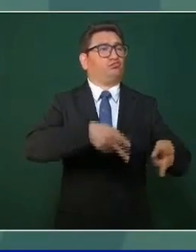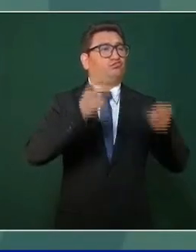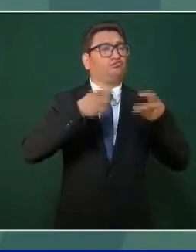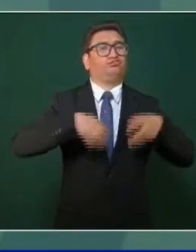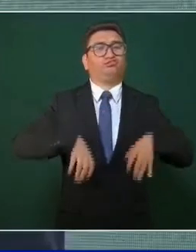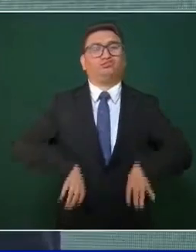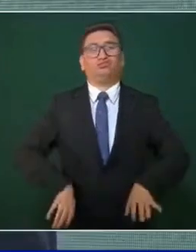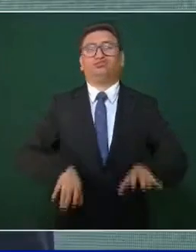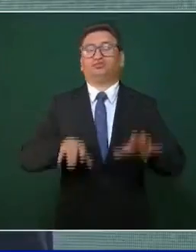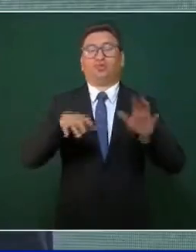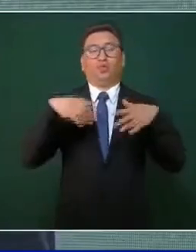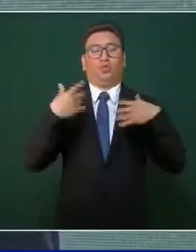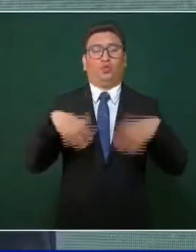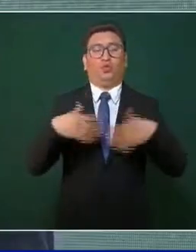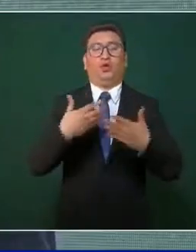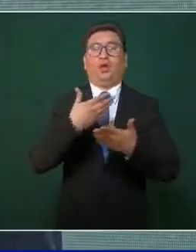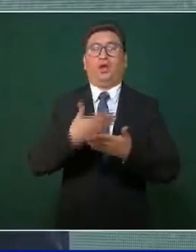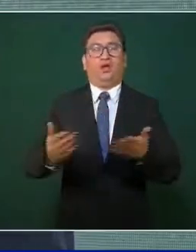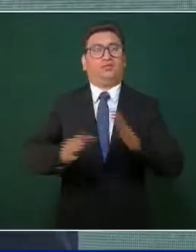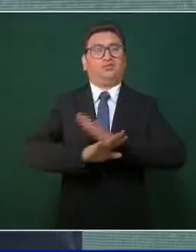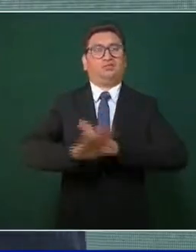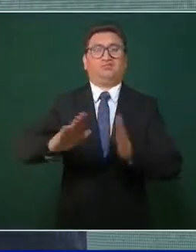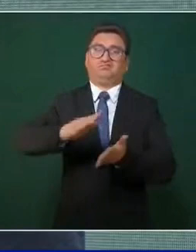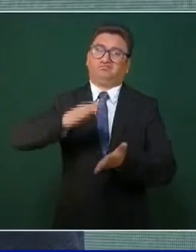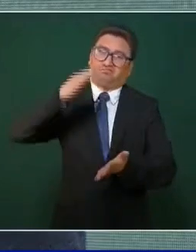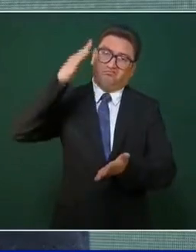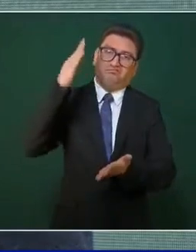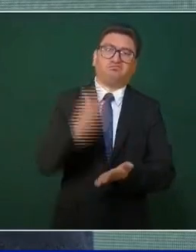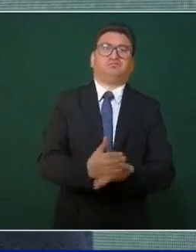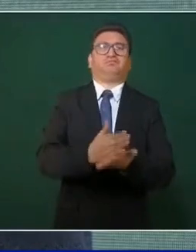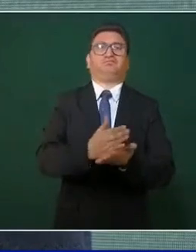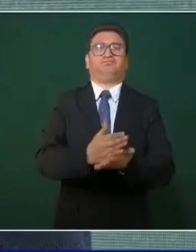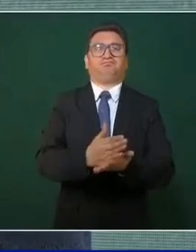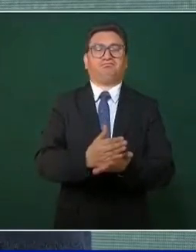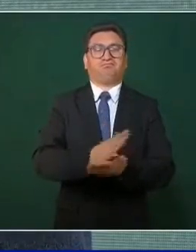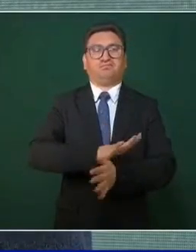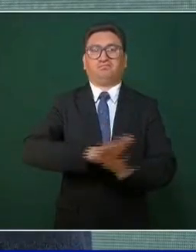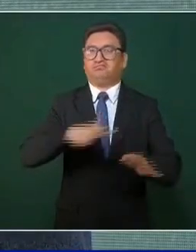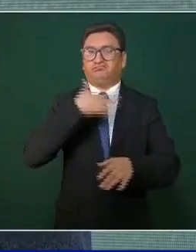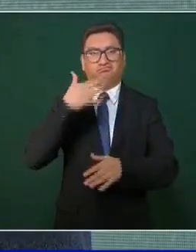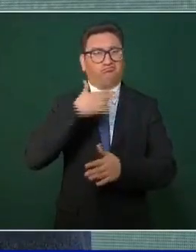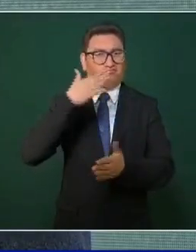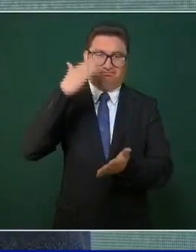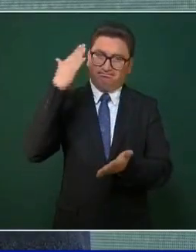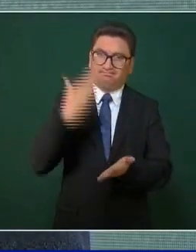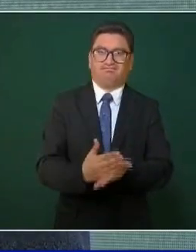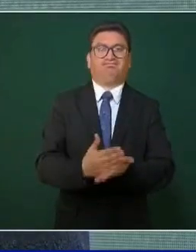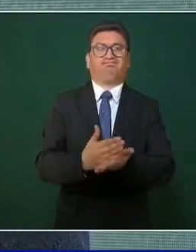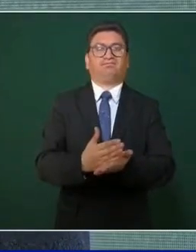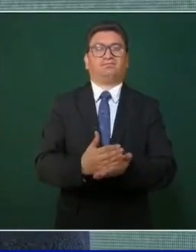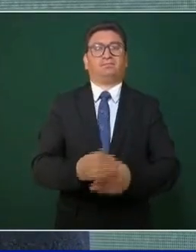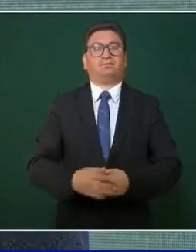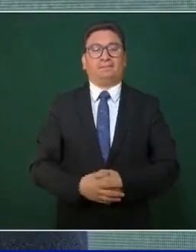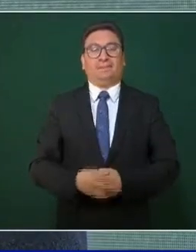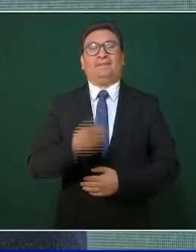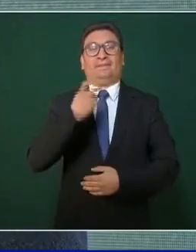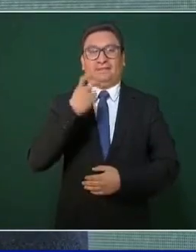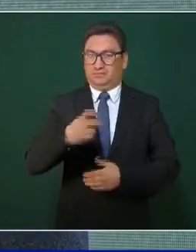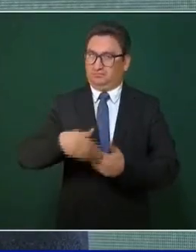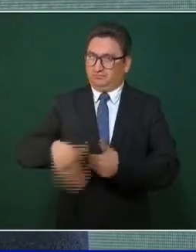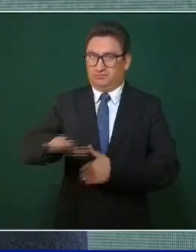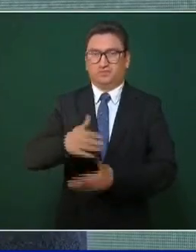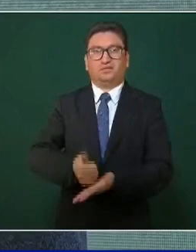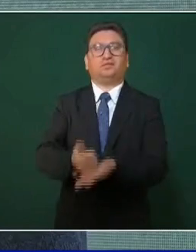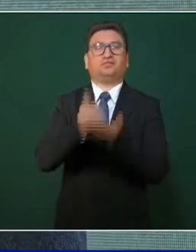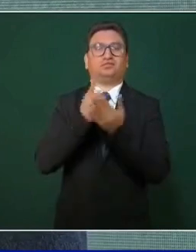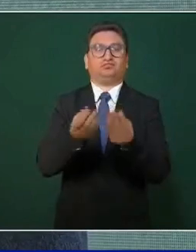pero ahora es así, se acabó la corrupción. Y esto nos va a ayudar mucho,